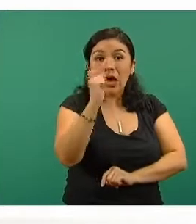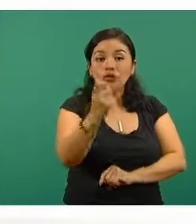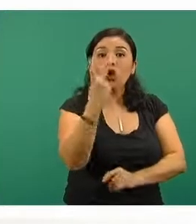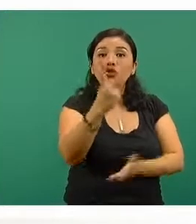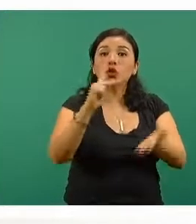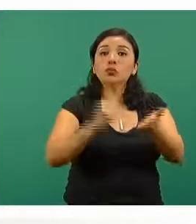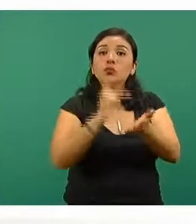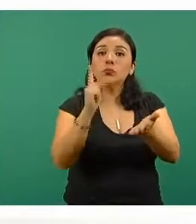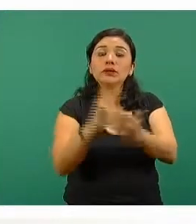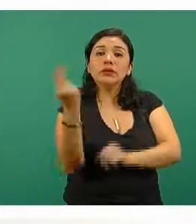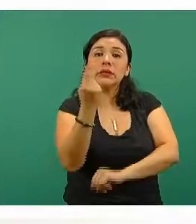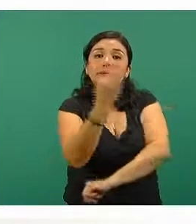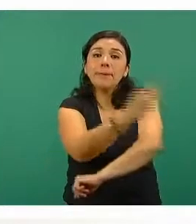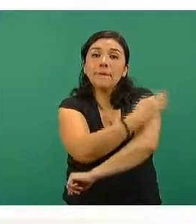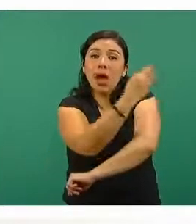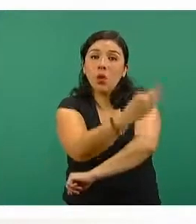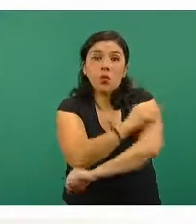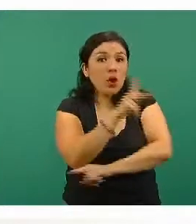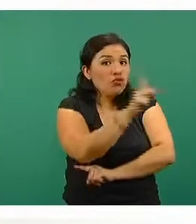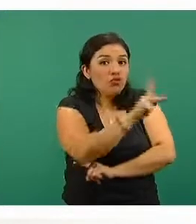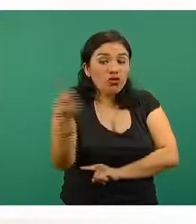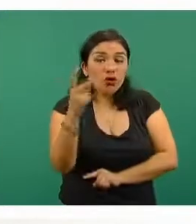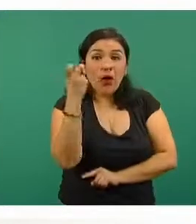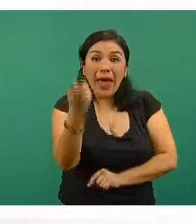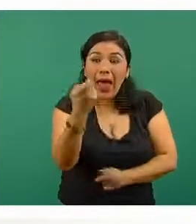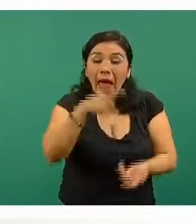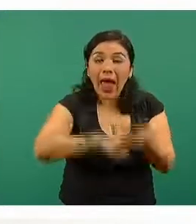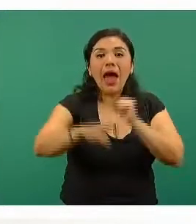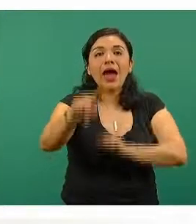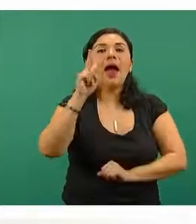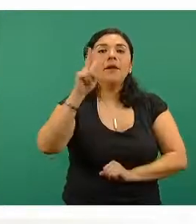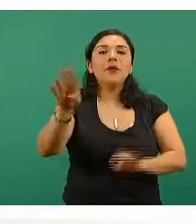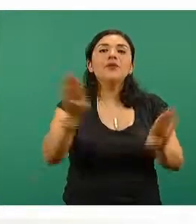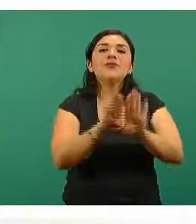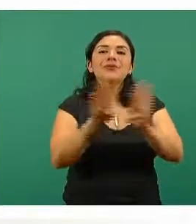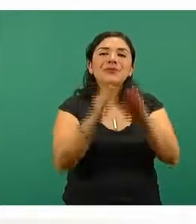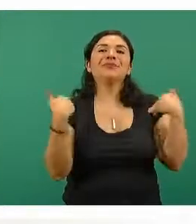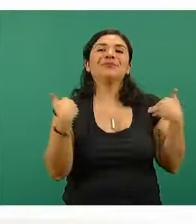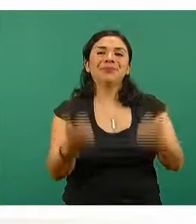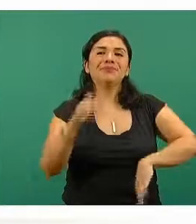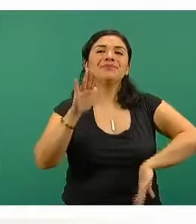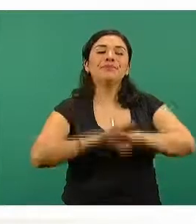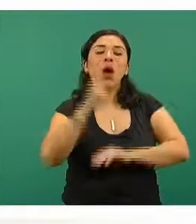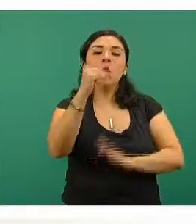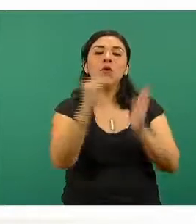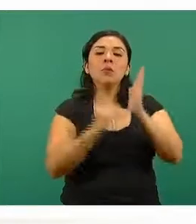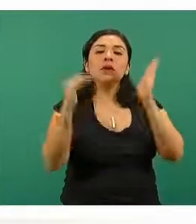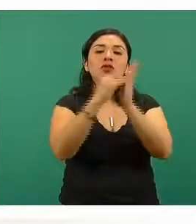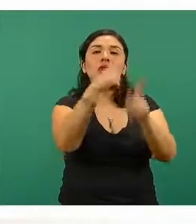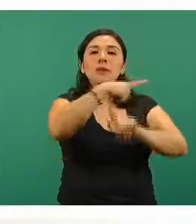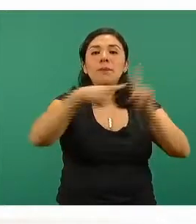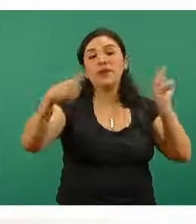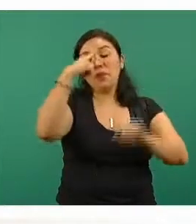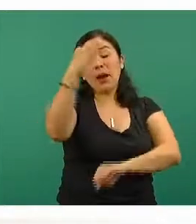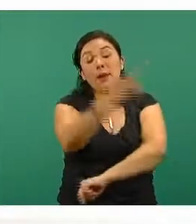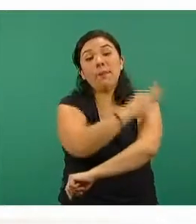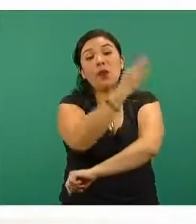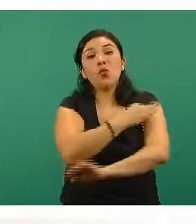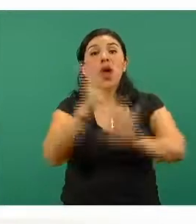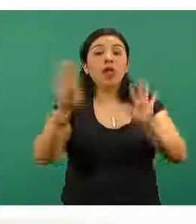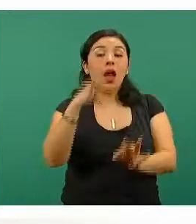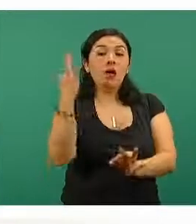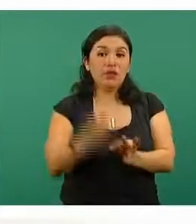dosis, y por lo tanto esto refleja un poco más de 1,5 millones de esquemas